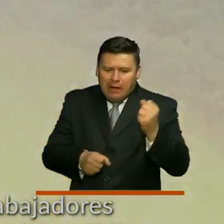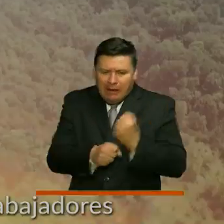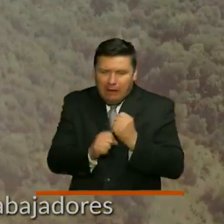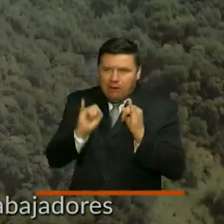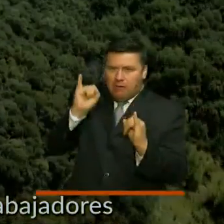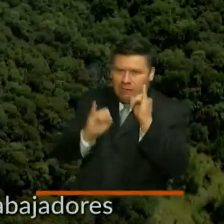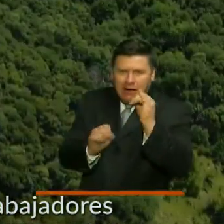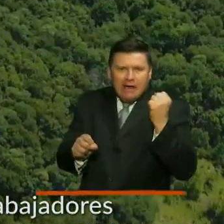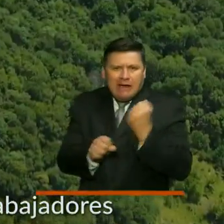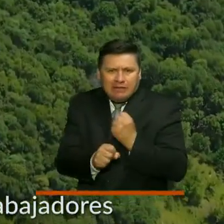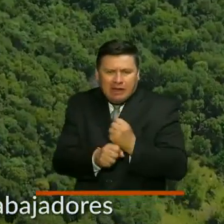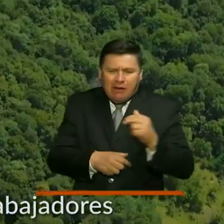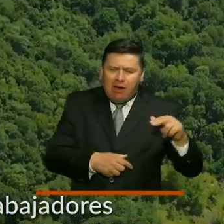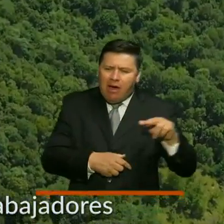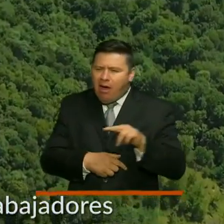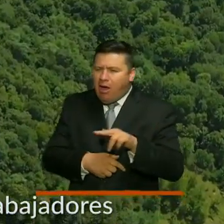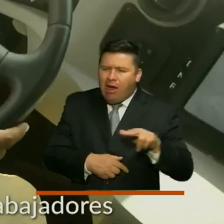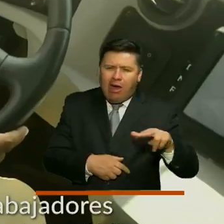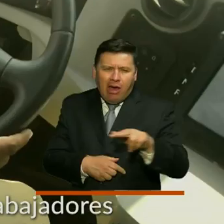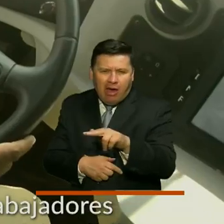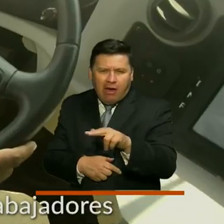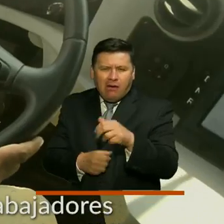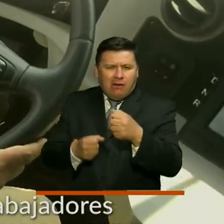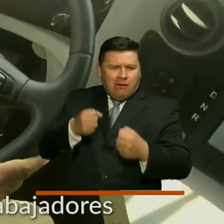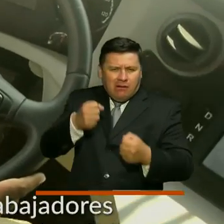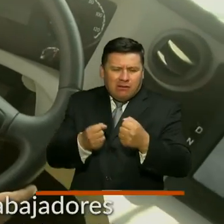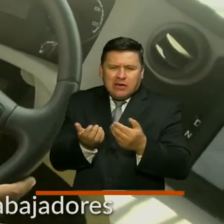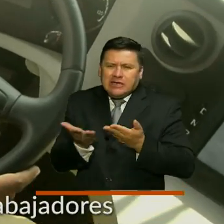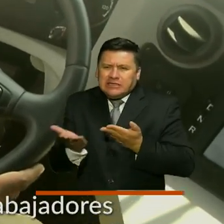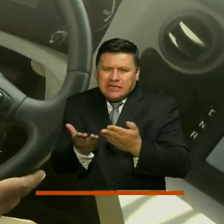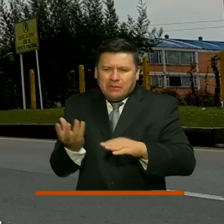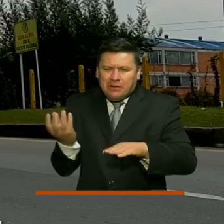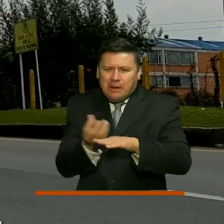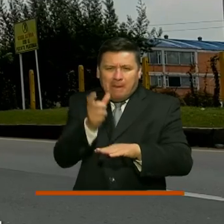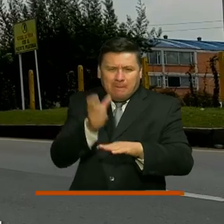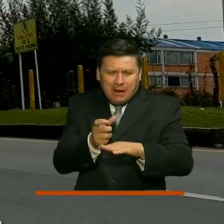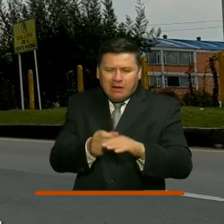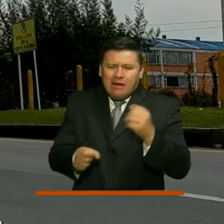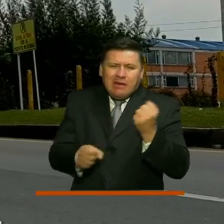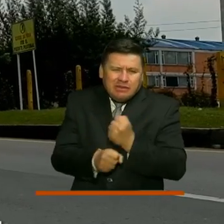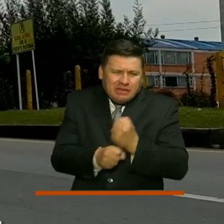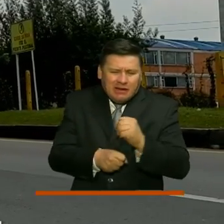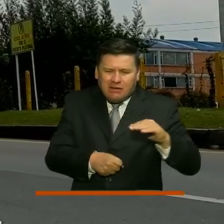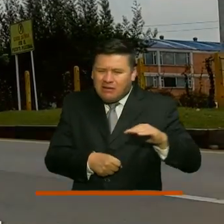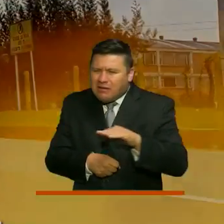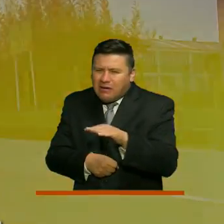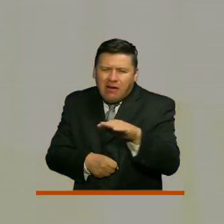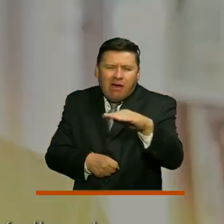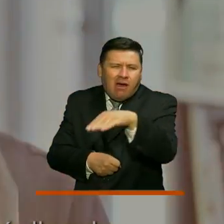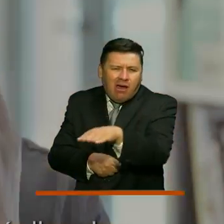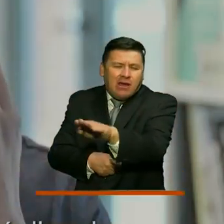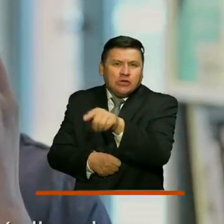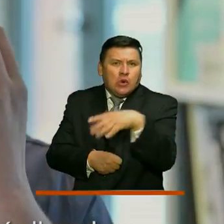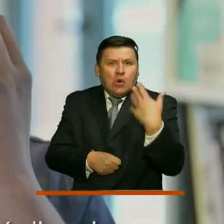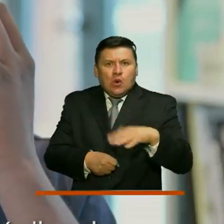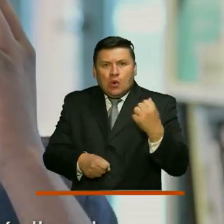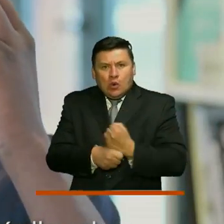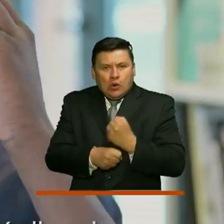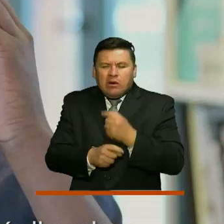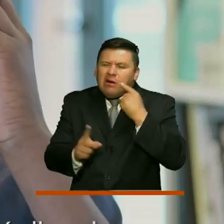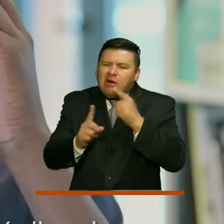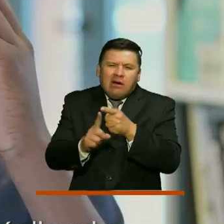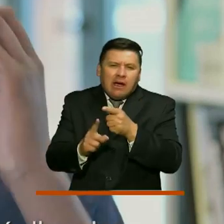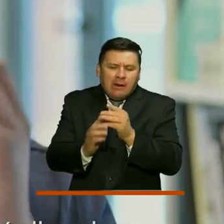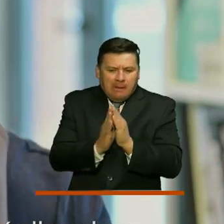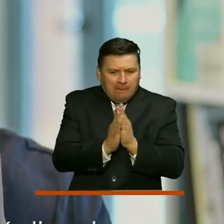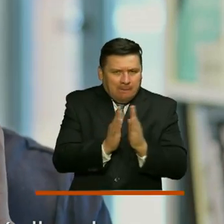camioneros, los trabajadores de las carreteras del país, los conductores de servicio público, y tener que andar viajando por el tren también, pues es algo muy arriesgado y muy peligroso. Su labor es garantizar que